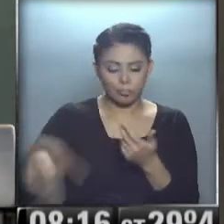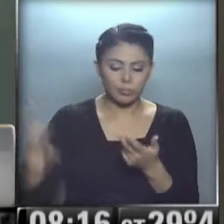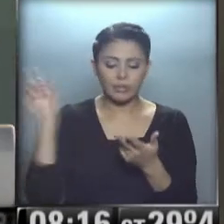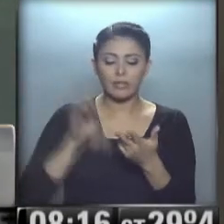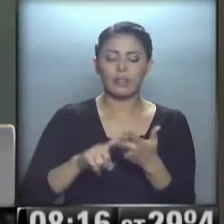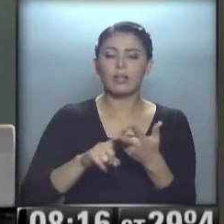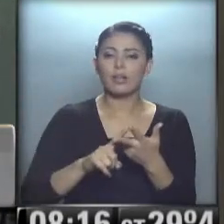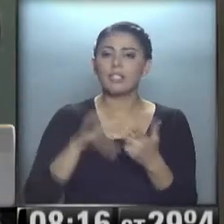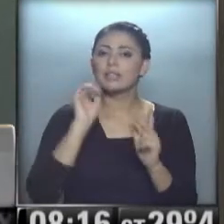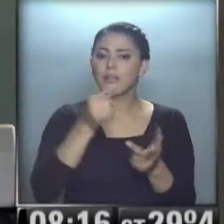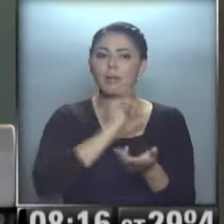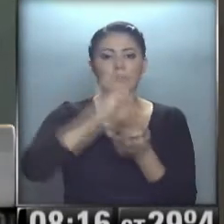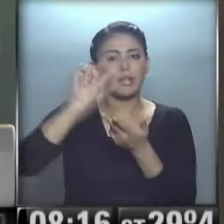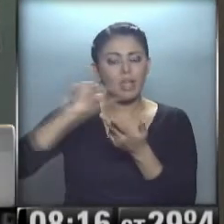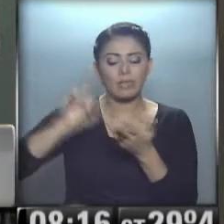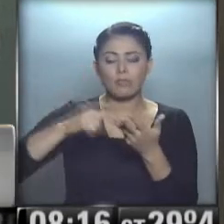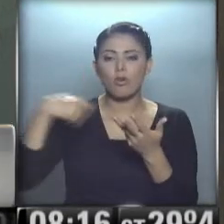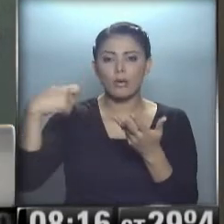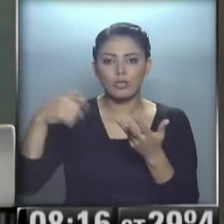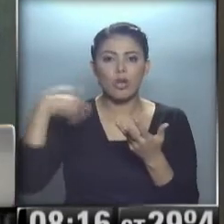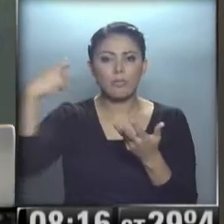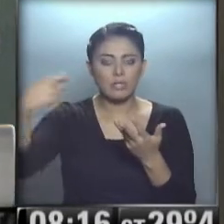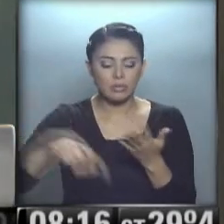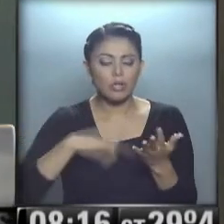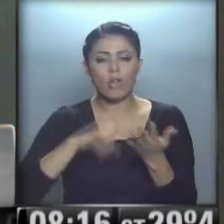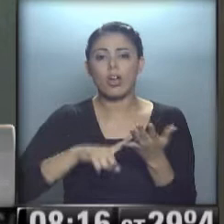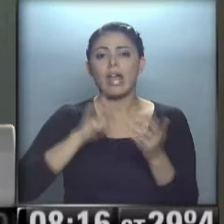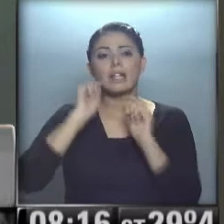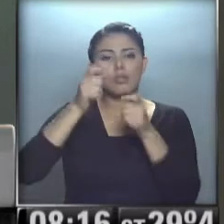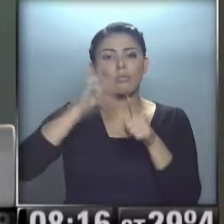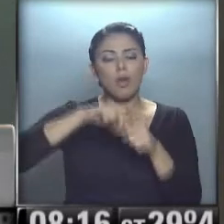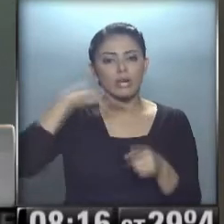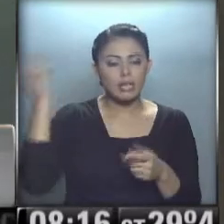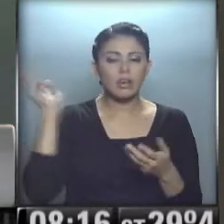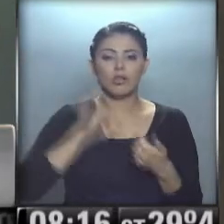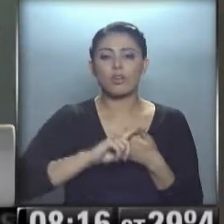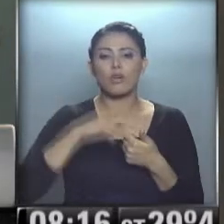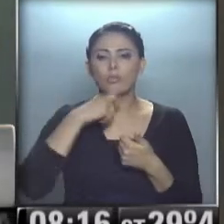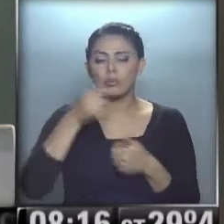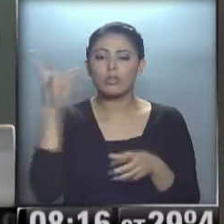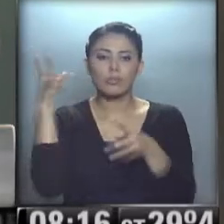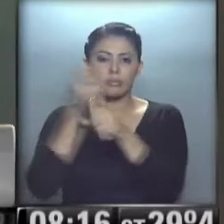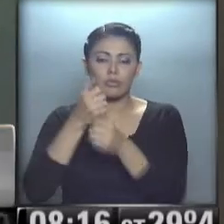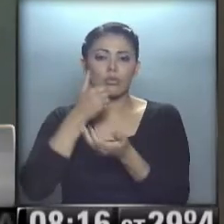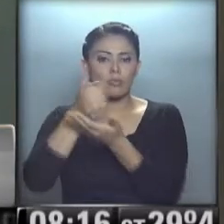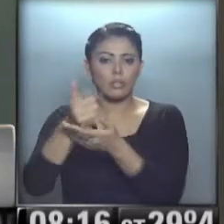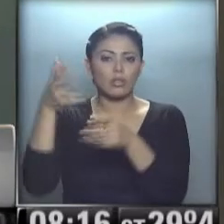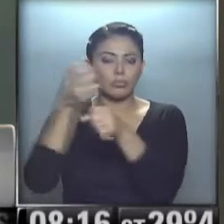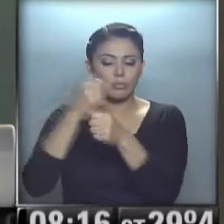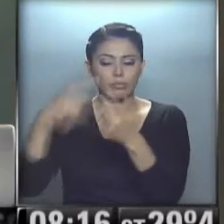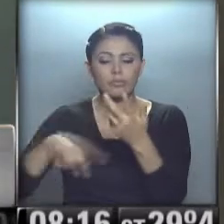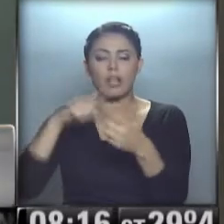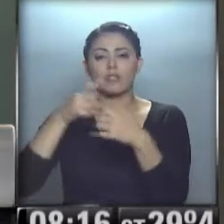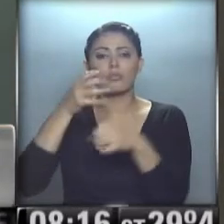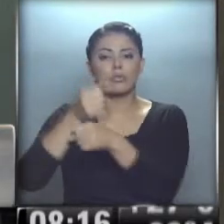significa préstamos netos, jubilaciones y pensiones, asignación universal por hijo, subsidio al transporte, subsidio de gas y energía